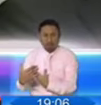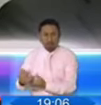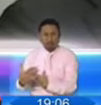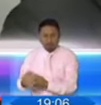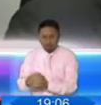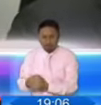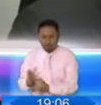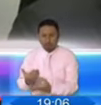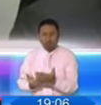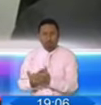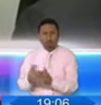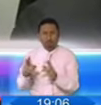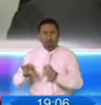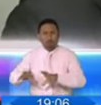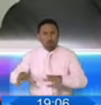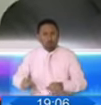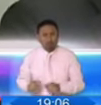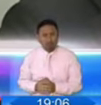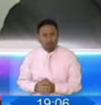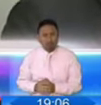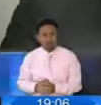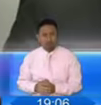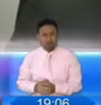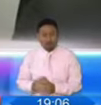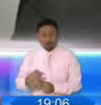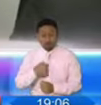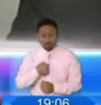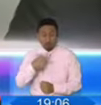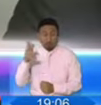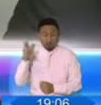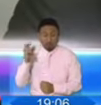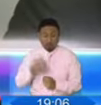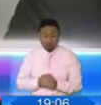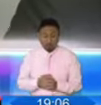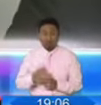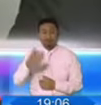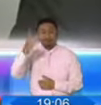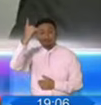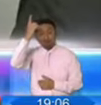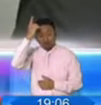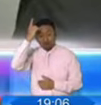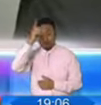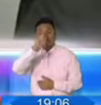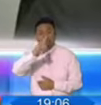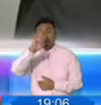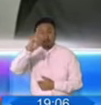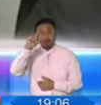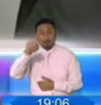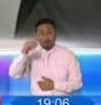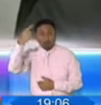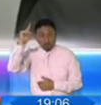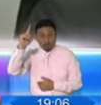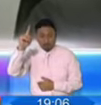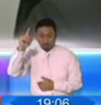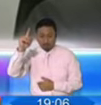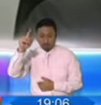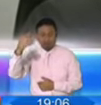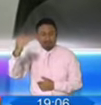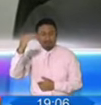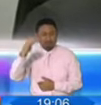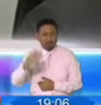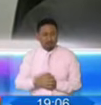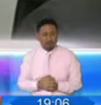nuevos indicios de corrupción y nos enteramos que la deuda no es 27 mil millones de dólares, sino que